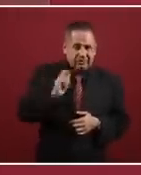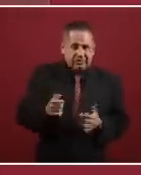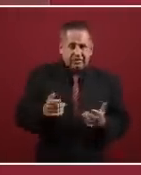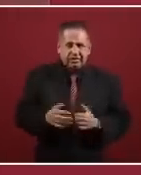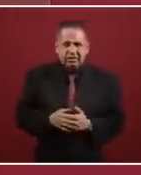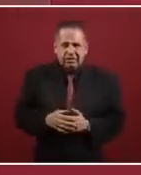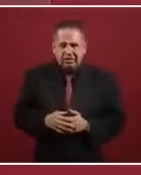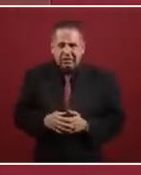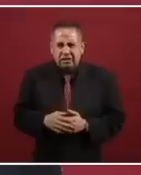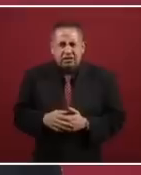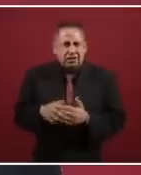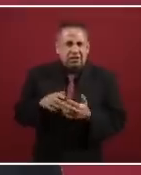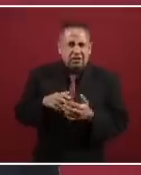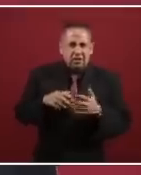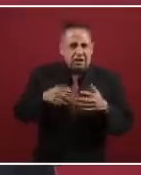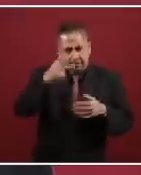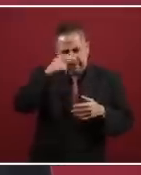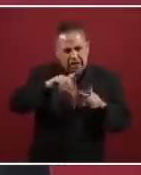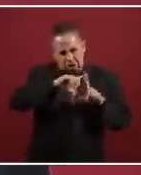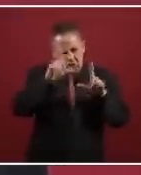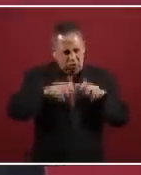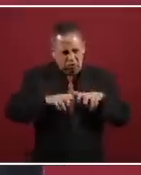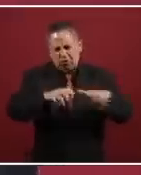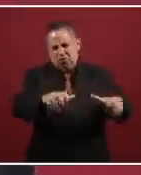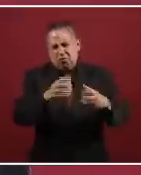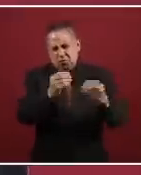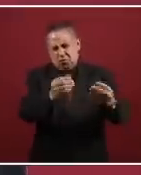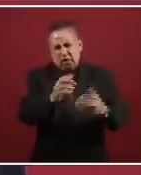Que haya mucha gente en México, eso sí.